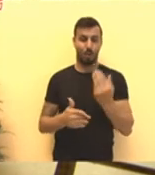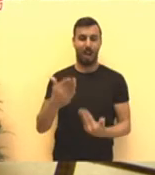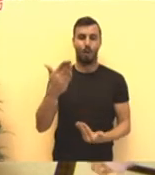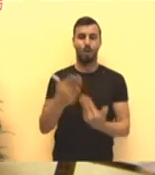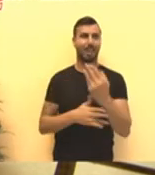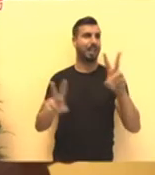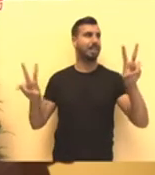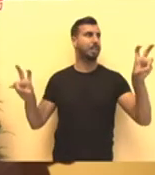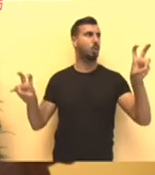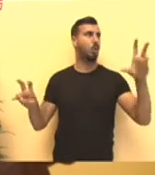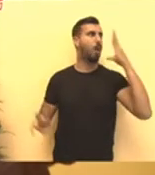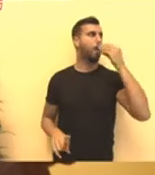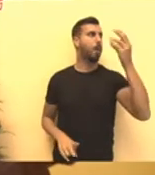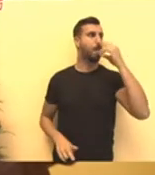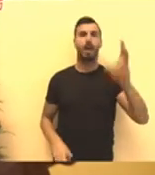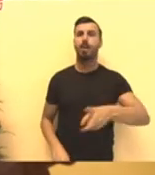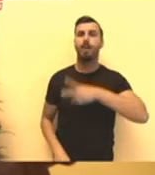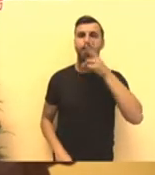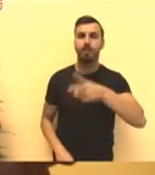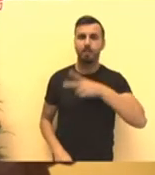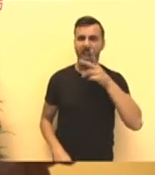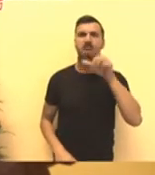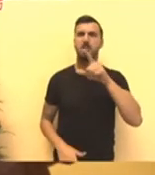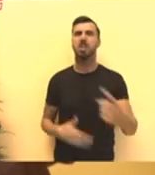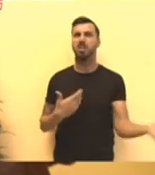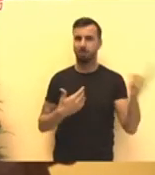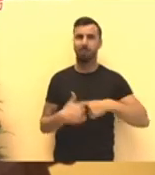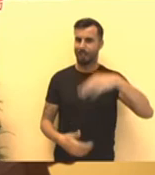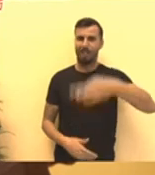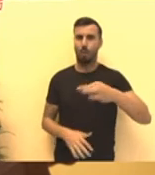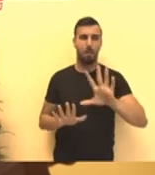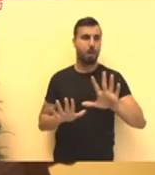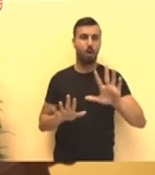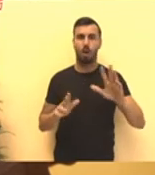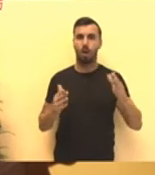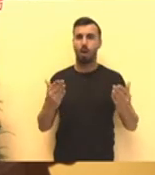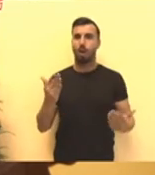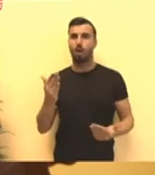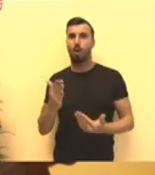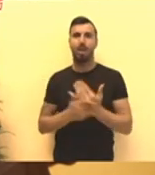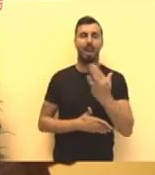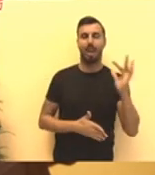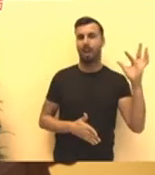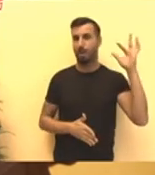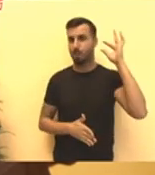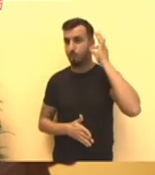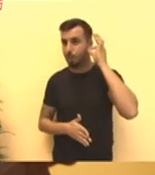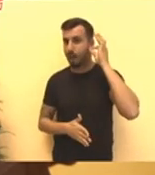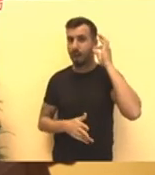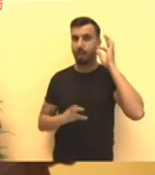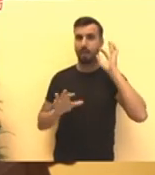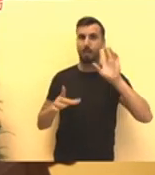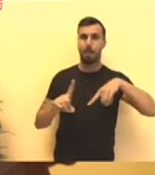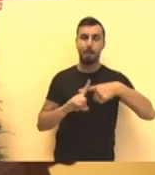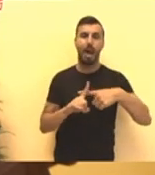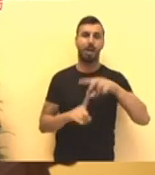mejor hubiese encontrado más gente. Yo alucinaba. Yo no sabía que yo era discriminada por otra mujer, no lo entendía,